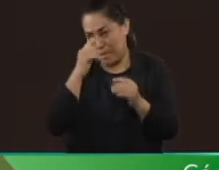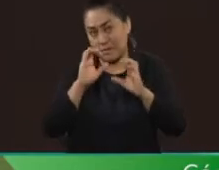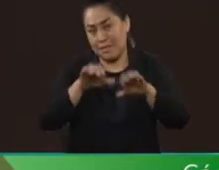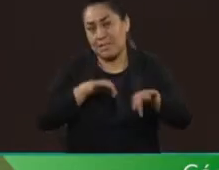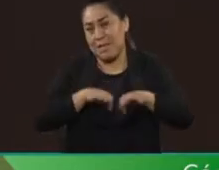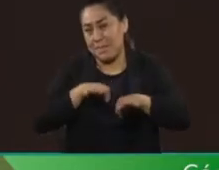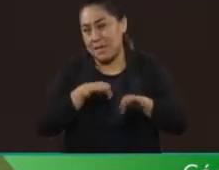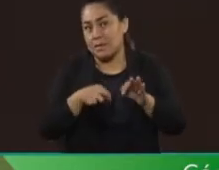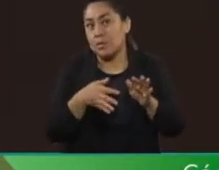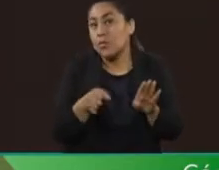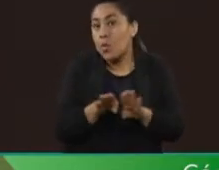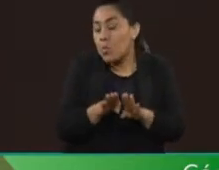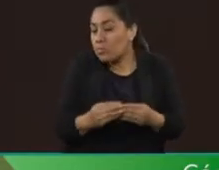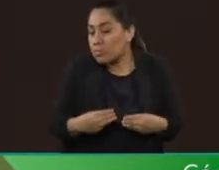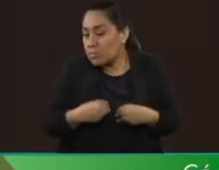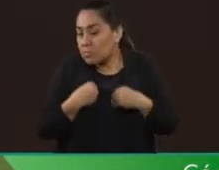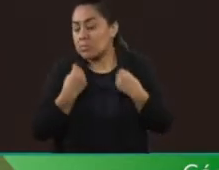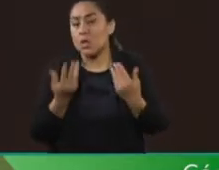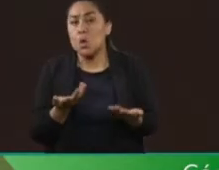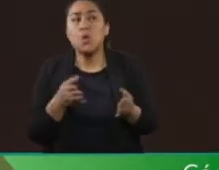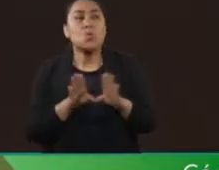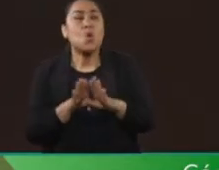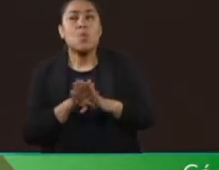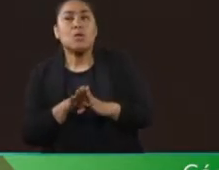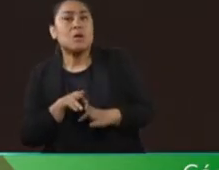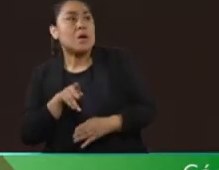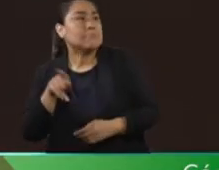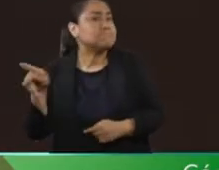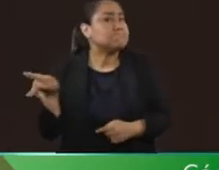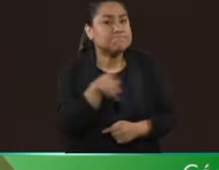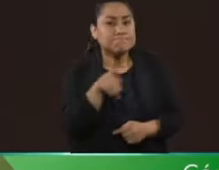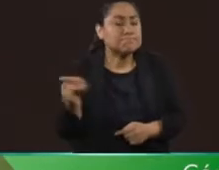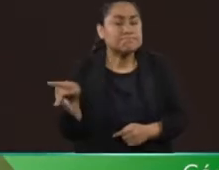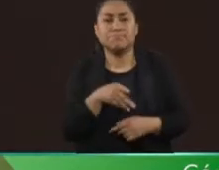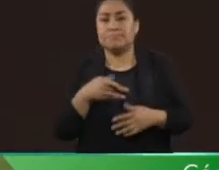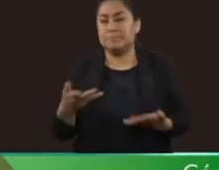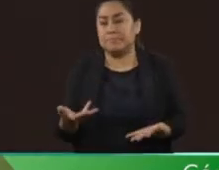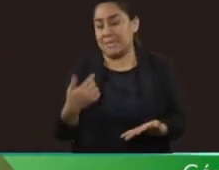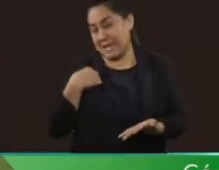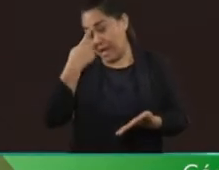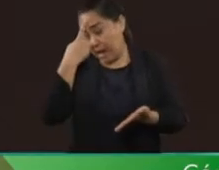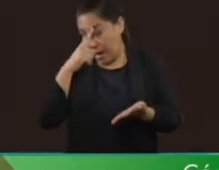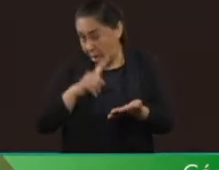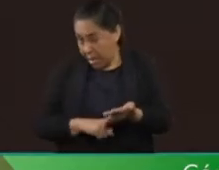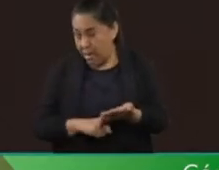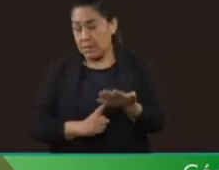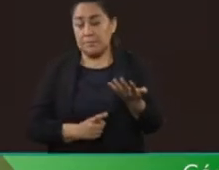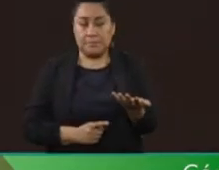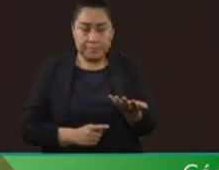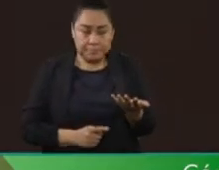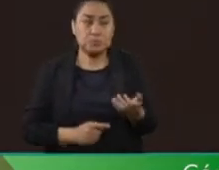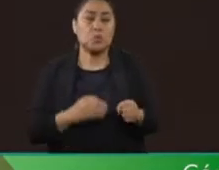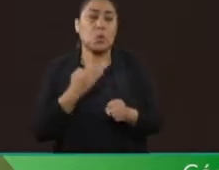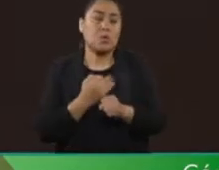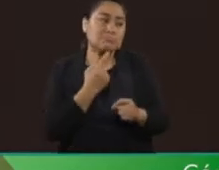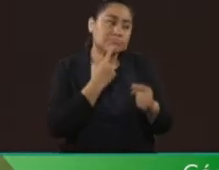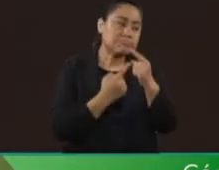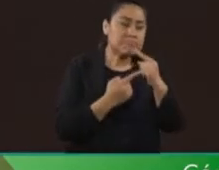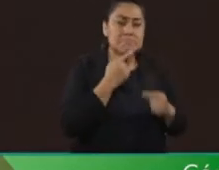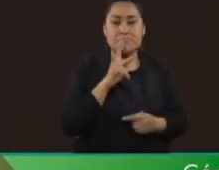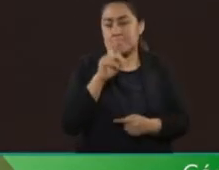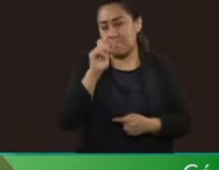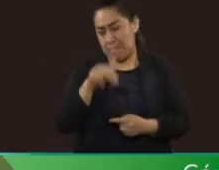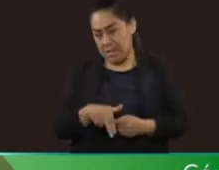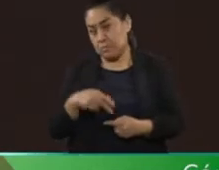manera van a vivir De qué manera van a llegar y me parece que en ese sentido pues la planeación por parte del